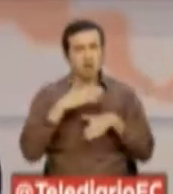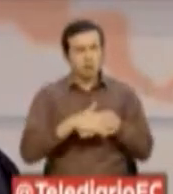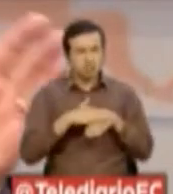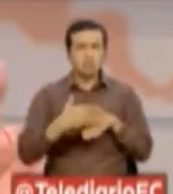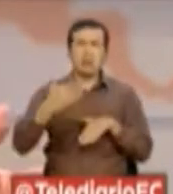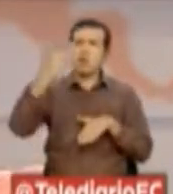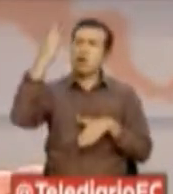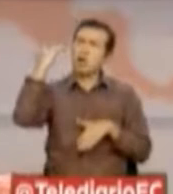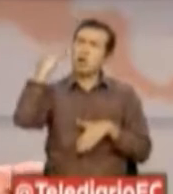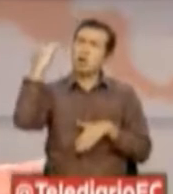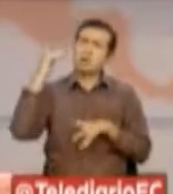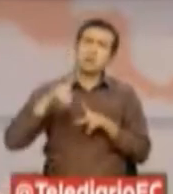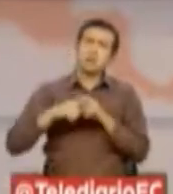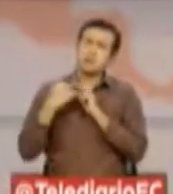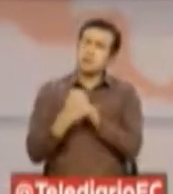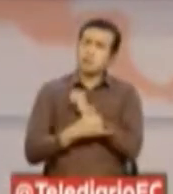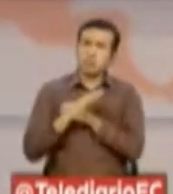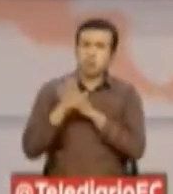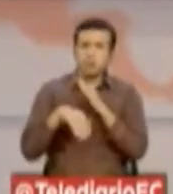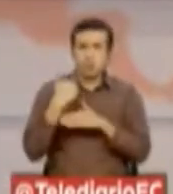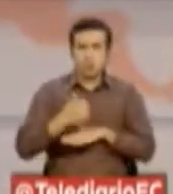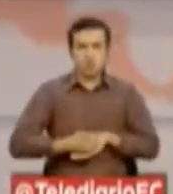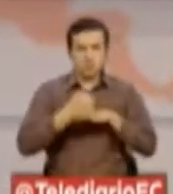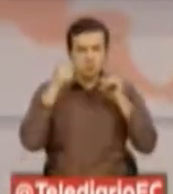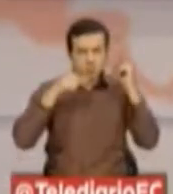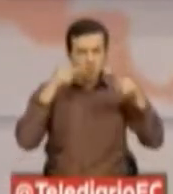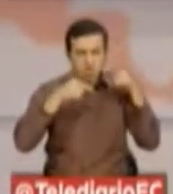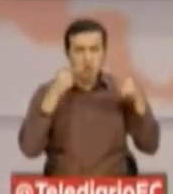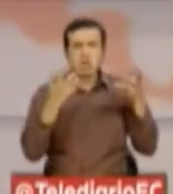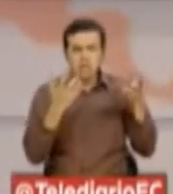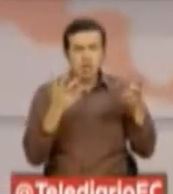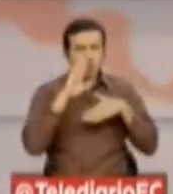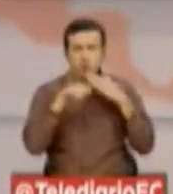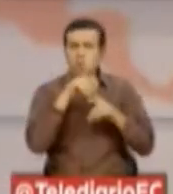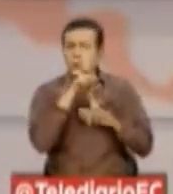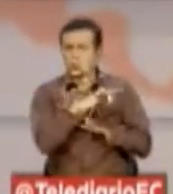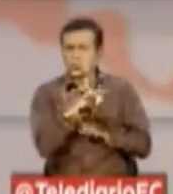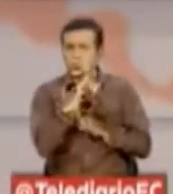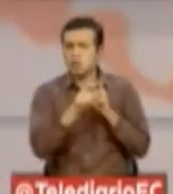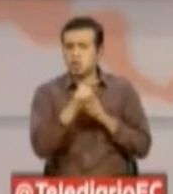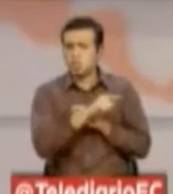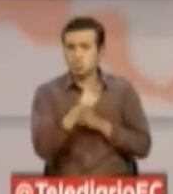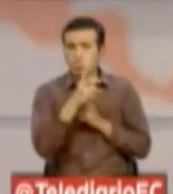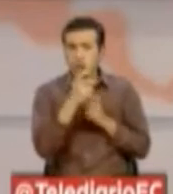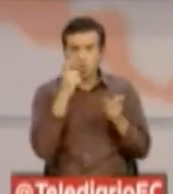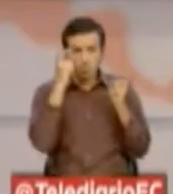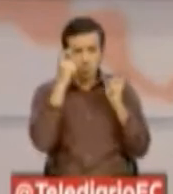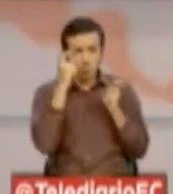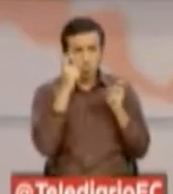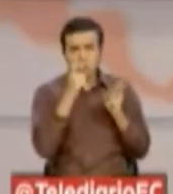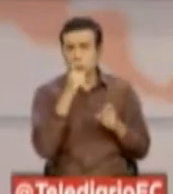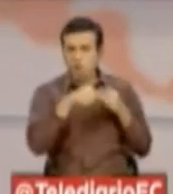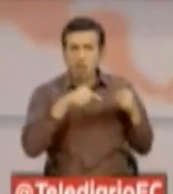fundación de nuestras repúblicas porque todos los caudillos todas las personas que han ejercido el poder como